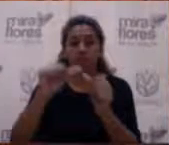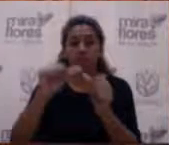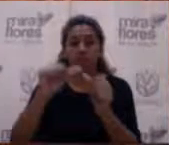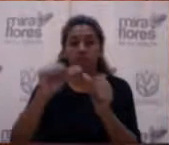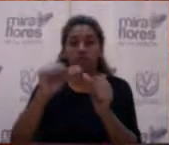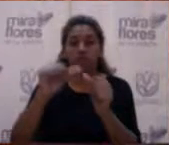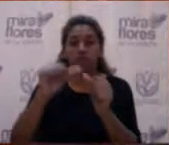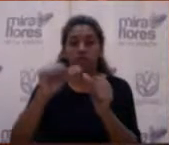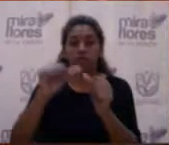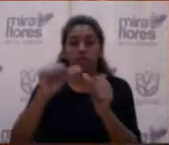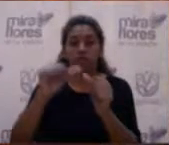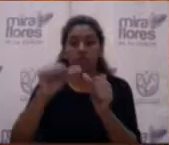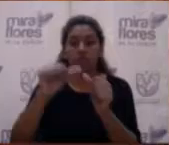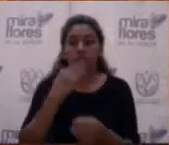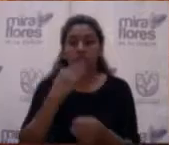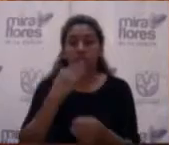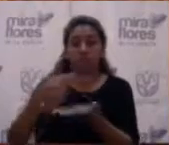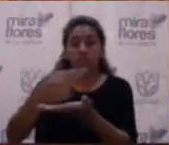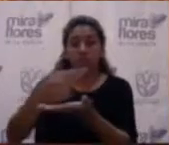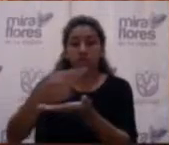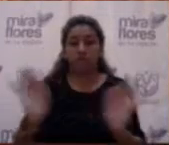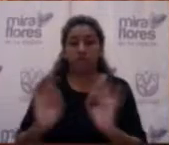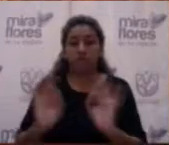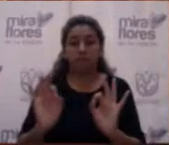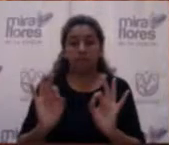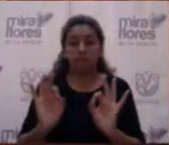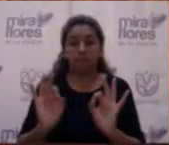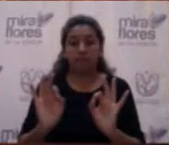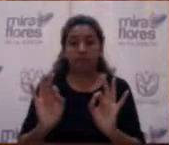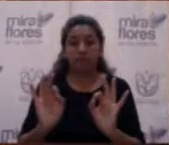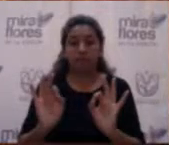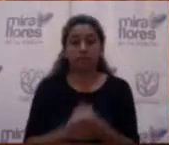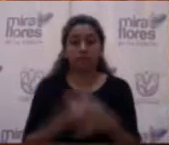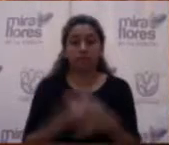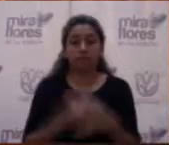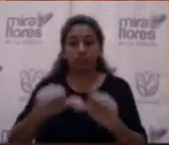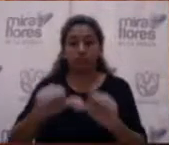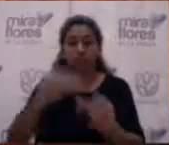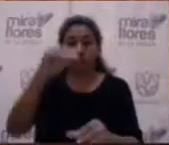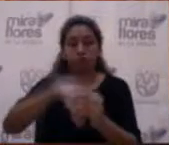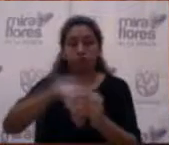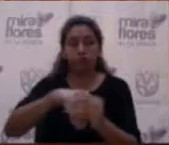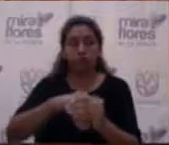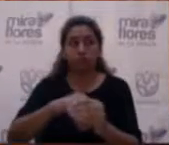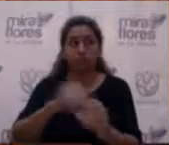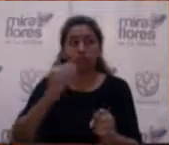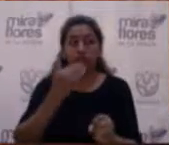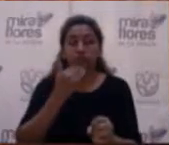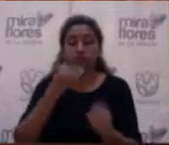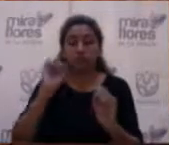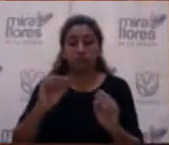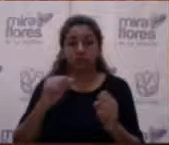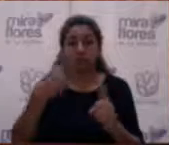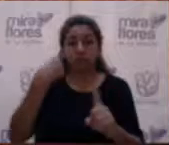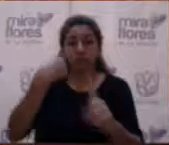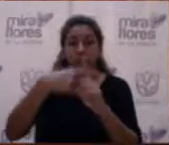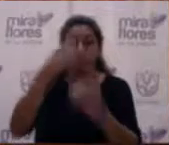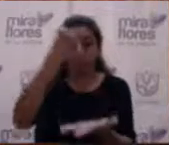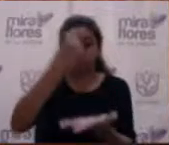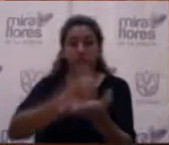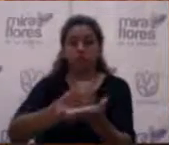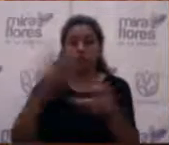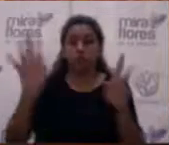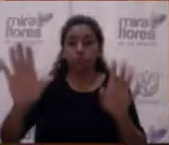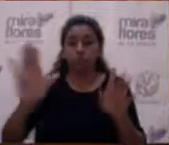Debate. Teniendo debate. Proceder al voto. aquellos miembros del Consejo que estén a favor de aprobar la